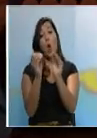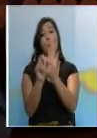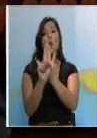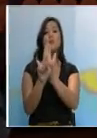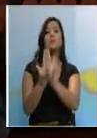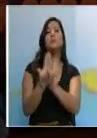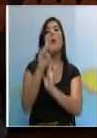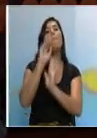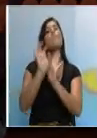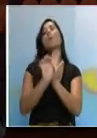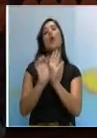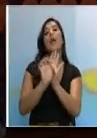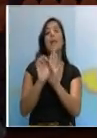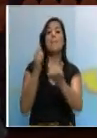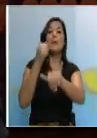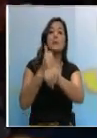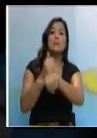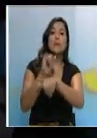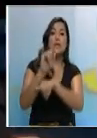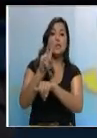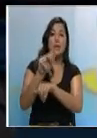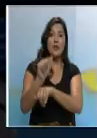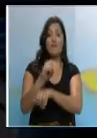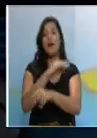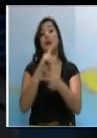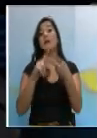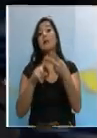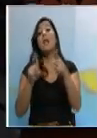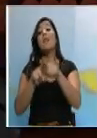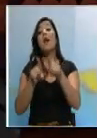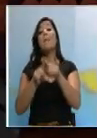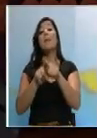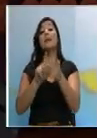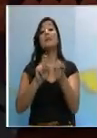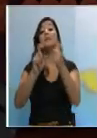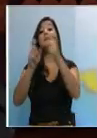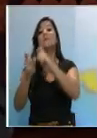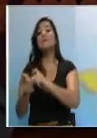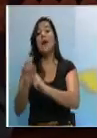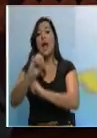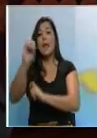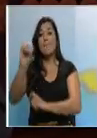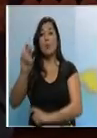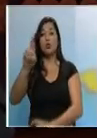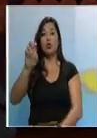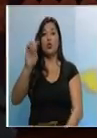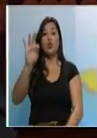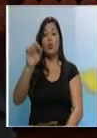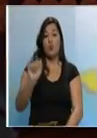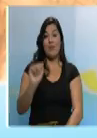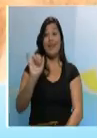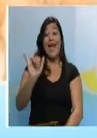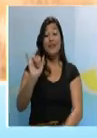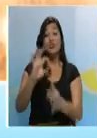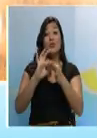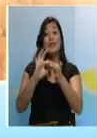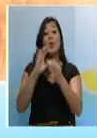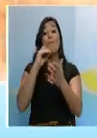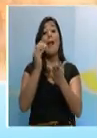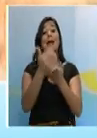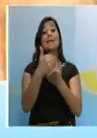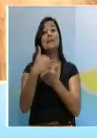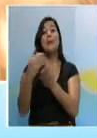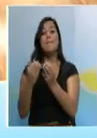la creación del impuesto al valor agregado y también la transformación al impuesto de renta, esto en materia de ingresos. Pero lo